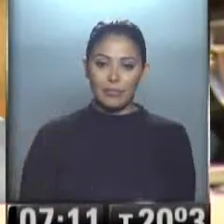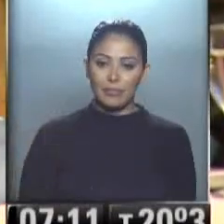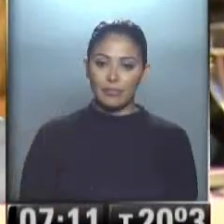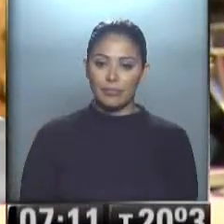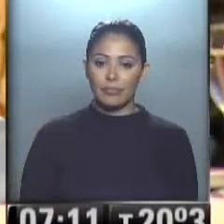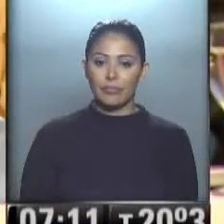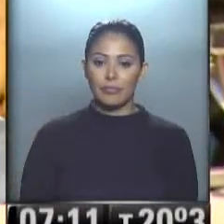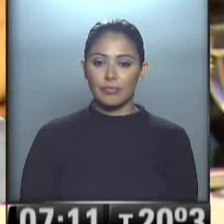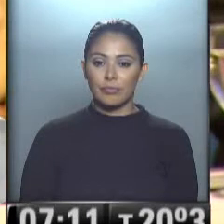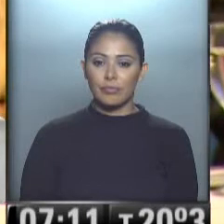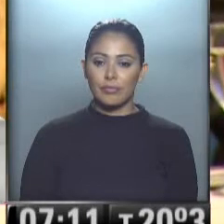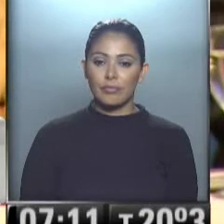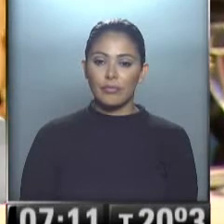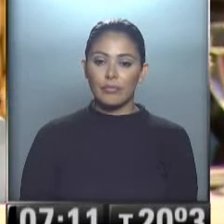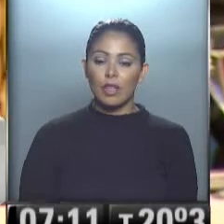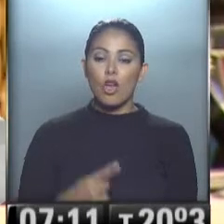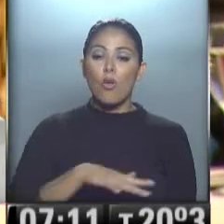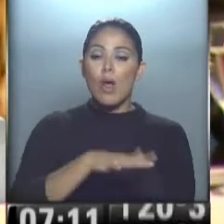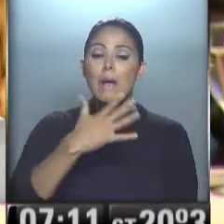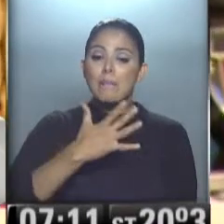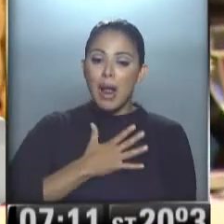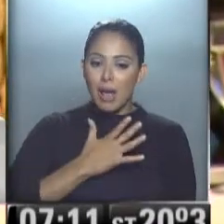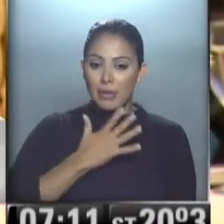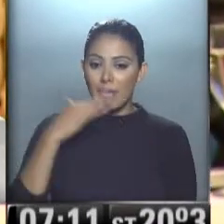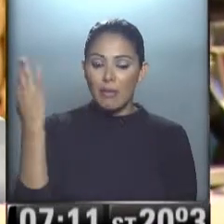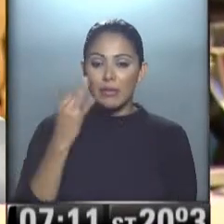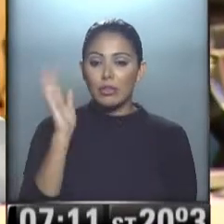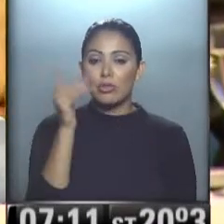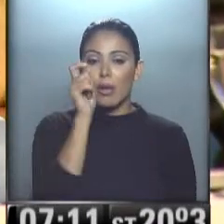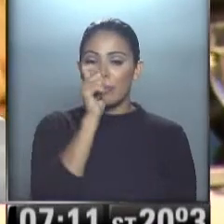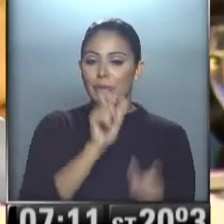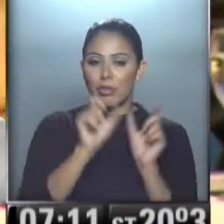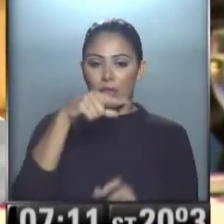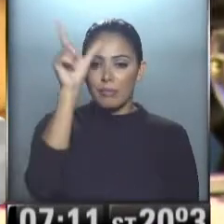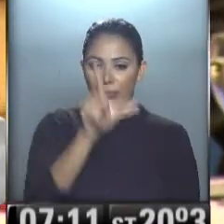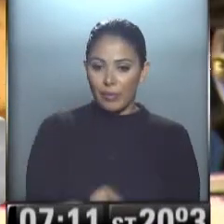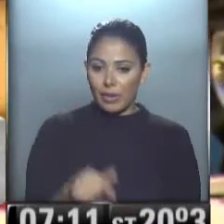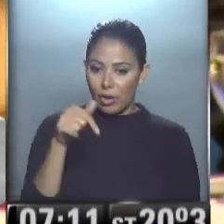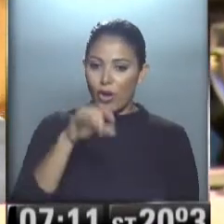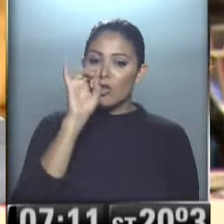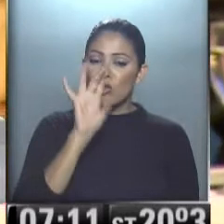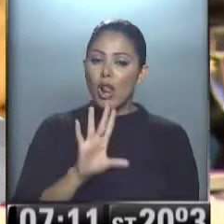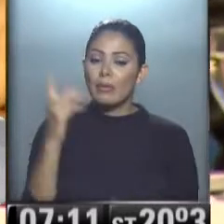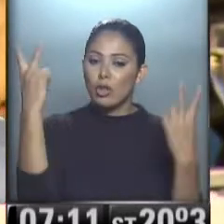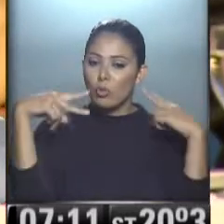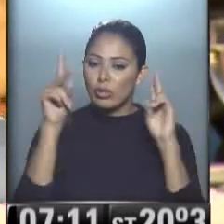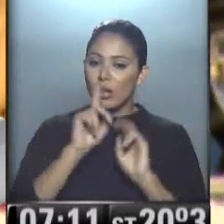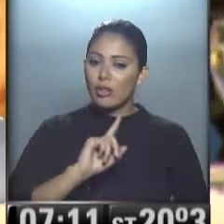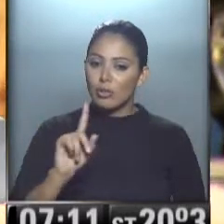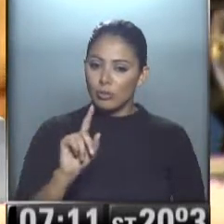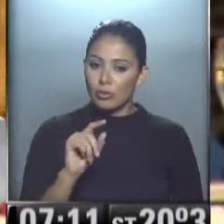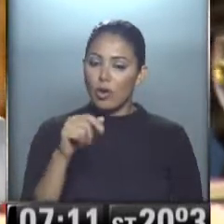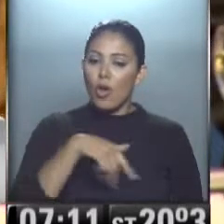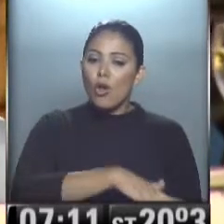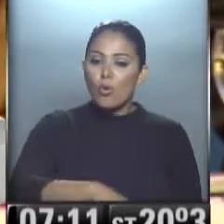Un lugar para mí en especial, para los patagónicos en general, y no solamente para los turistas,